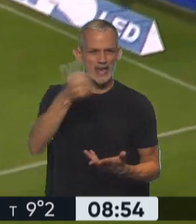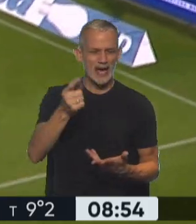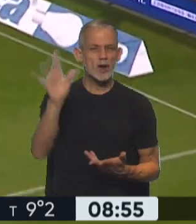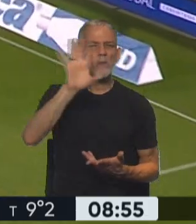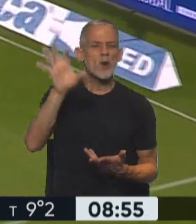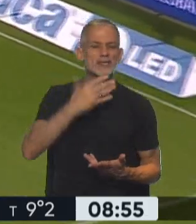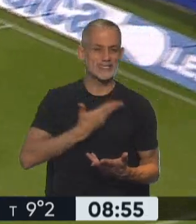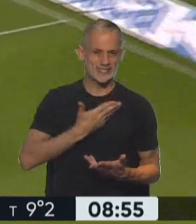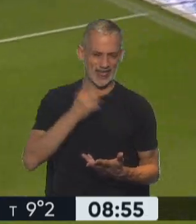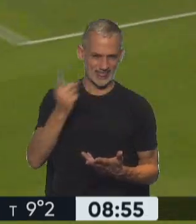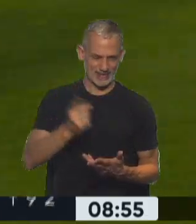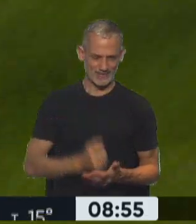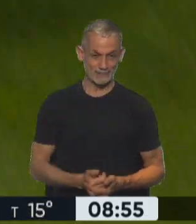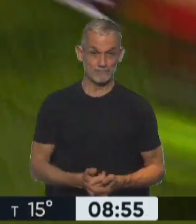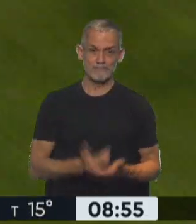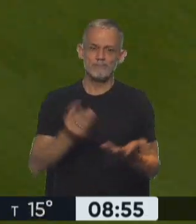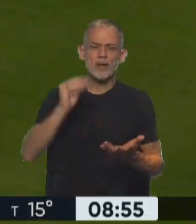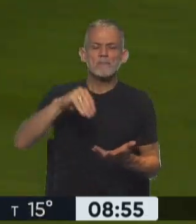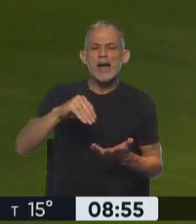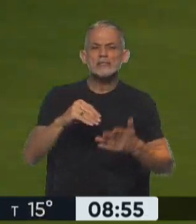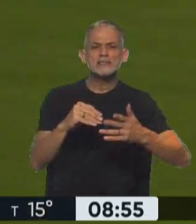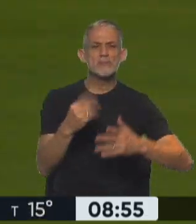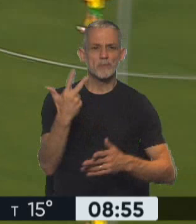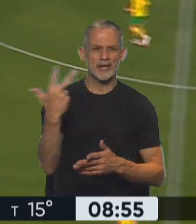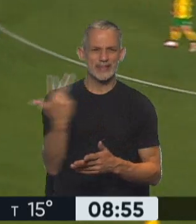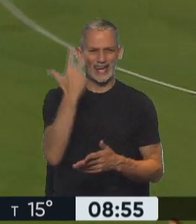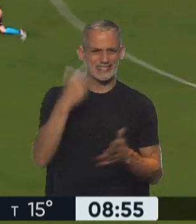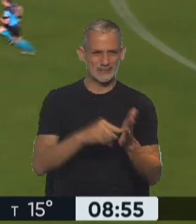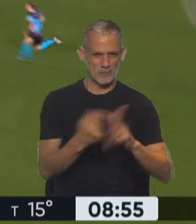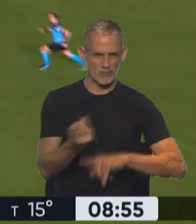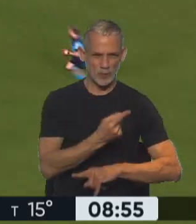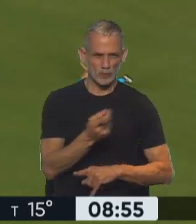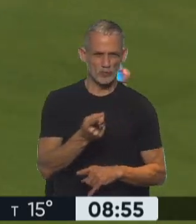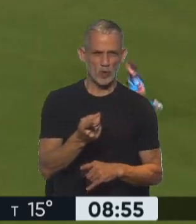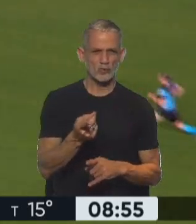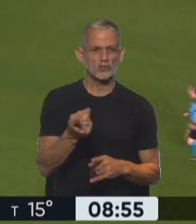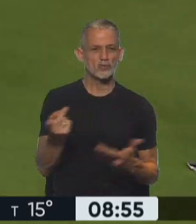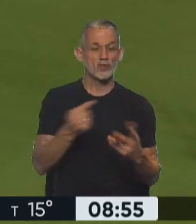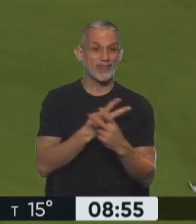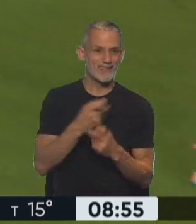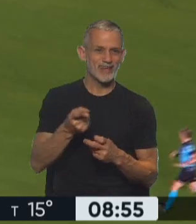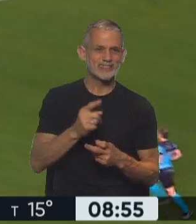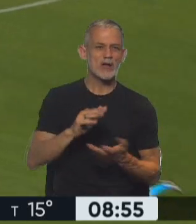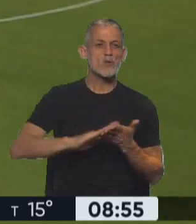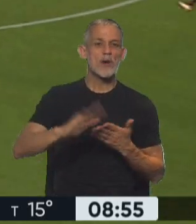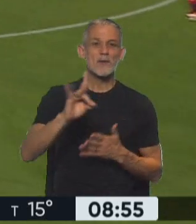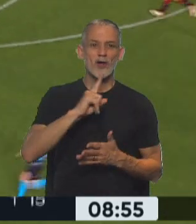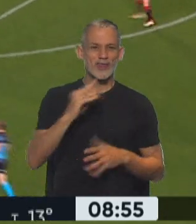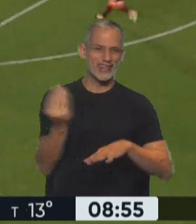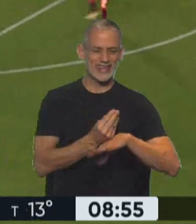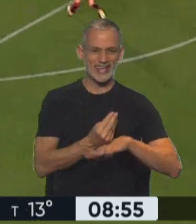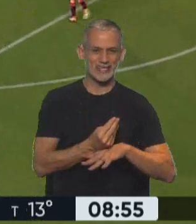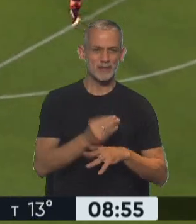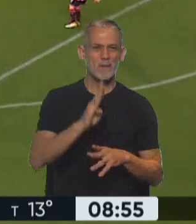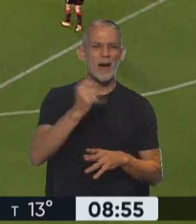provincia de Santa Fe. Otro que sumó de a 3. Bacari, el flamante entrenador, hoy asume en Defensa